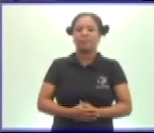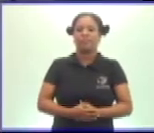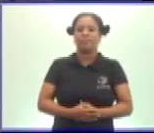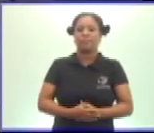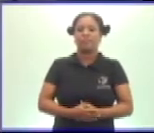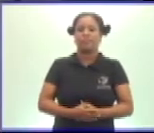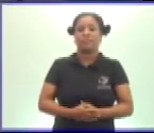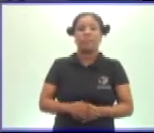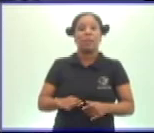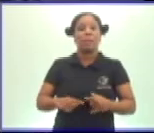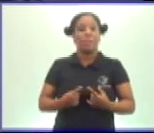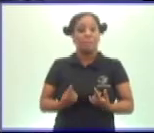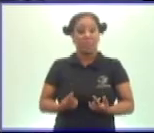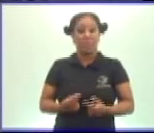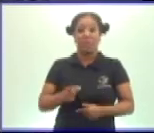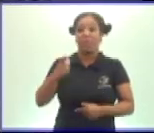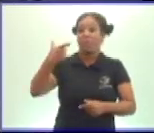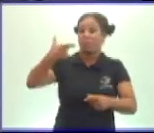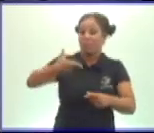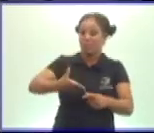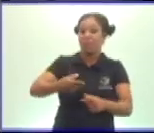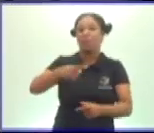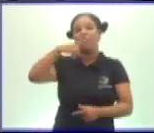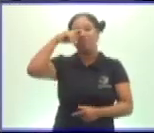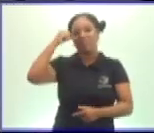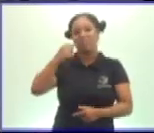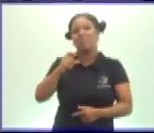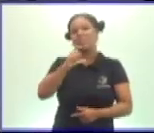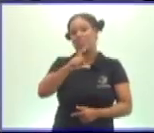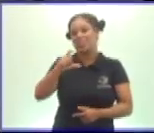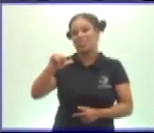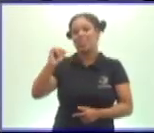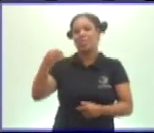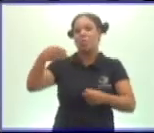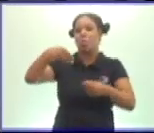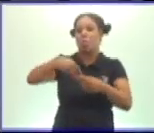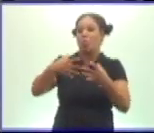Y sin embargo, el petróleo se disuelve fácilmente en el tetracloruro.